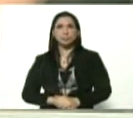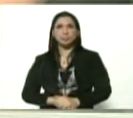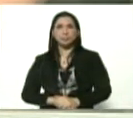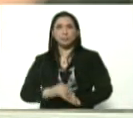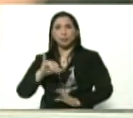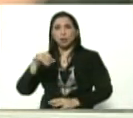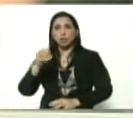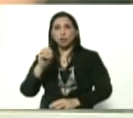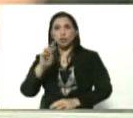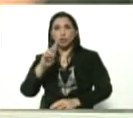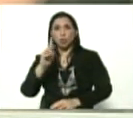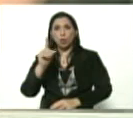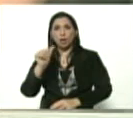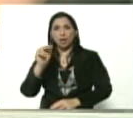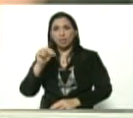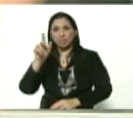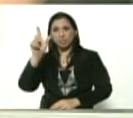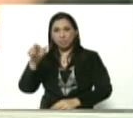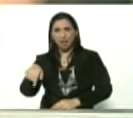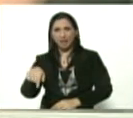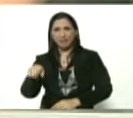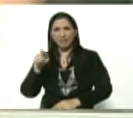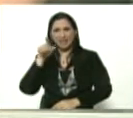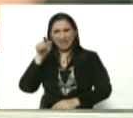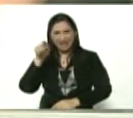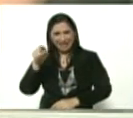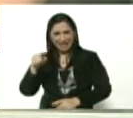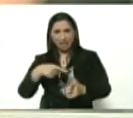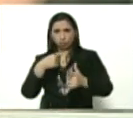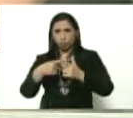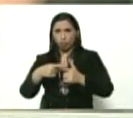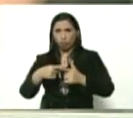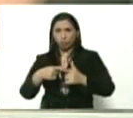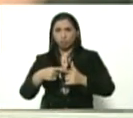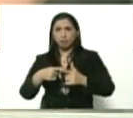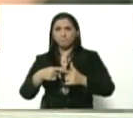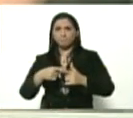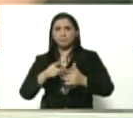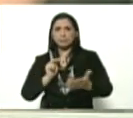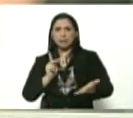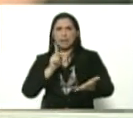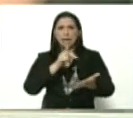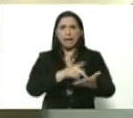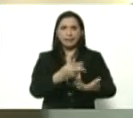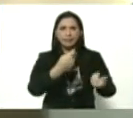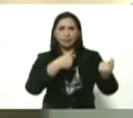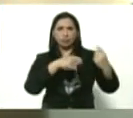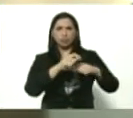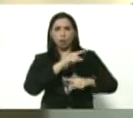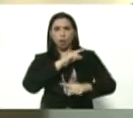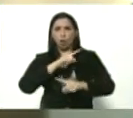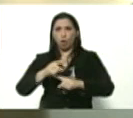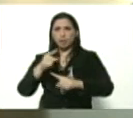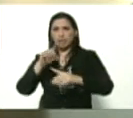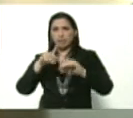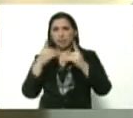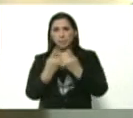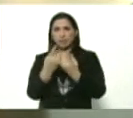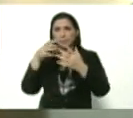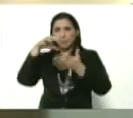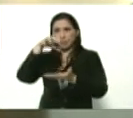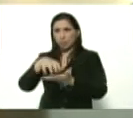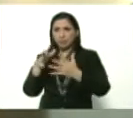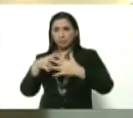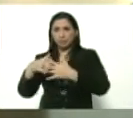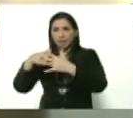Jordan Woodrow, desde entonces, entra en negociaciones por órdenes del Departamento de Estado, como él lo dice,